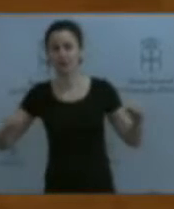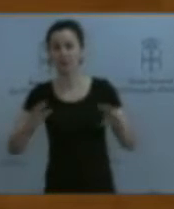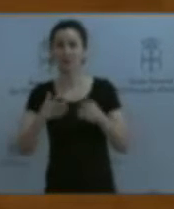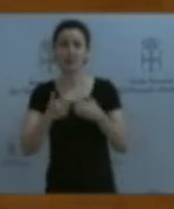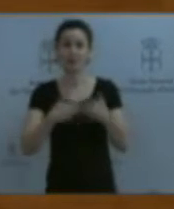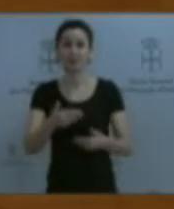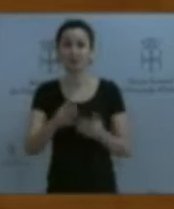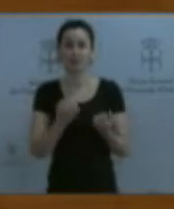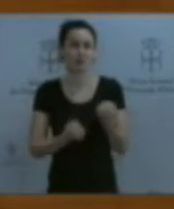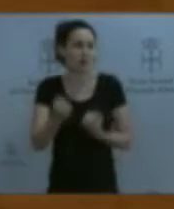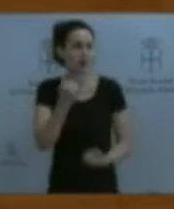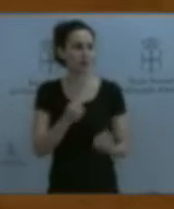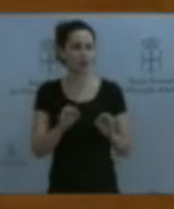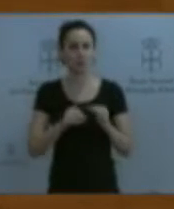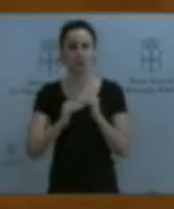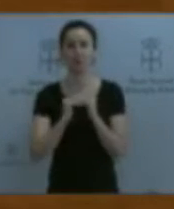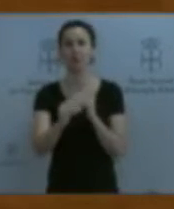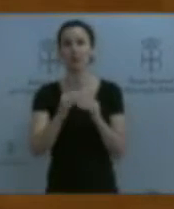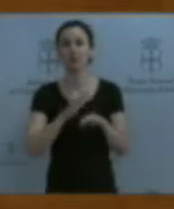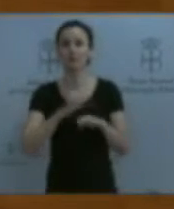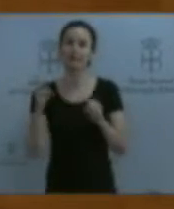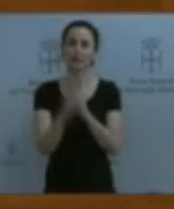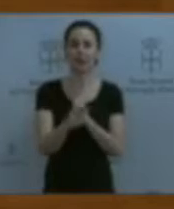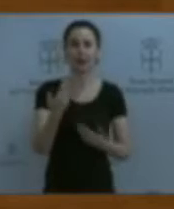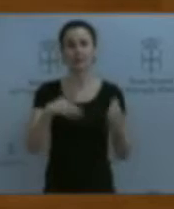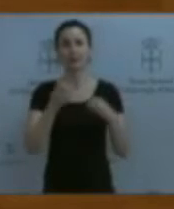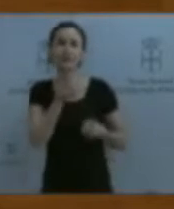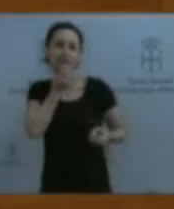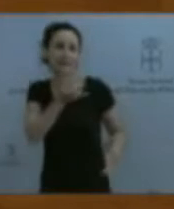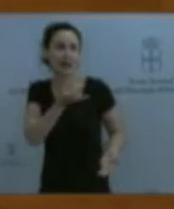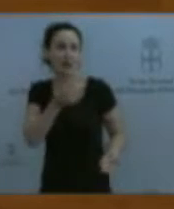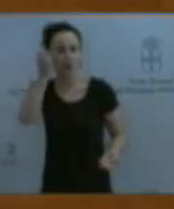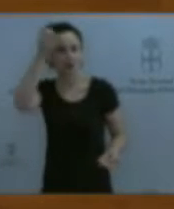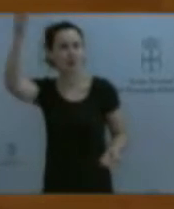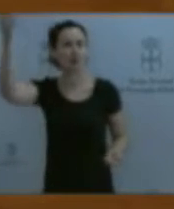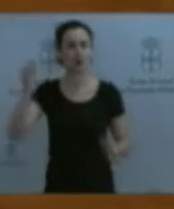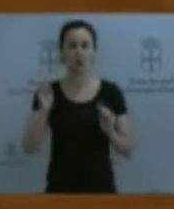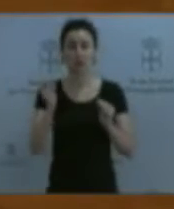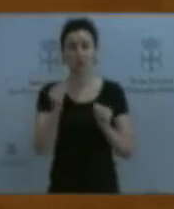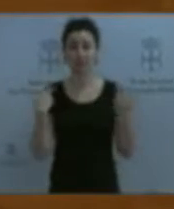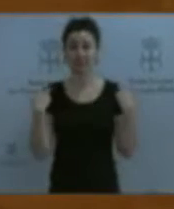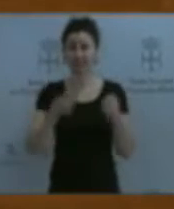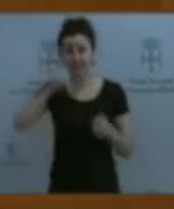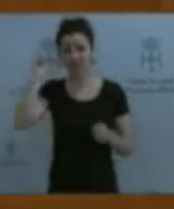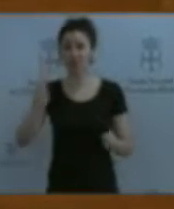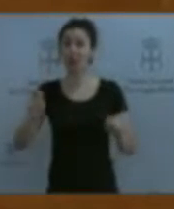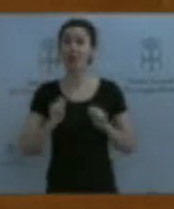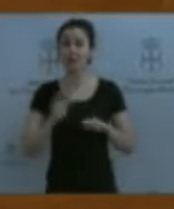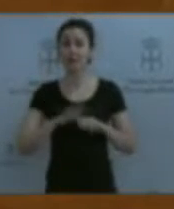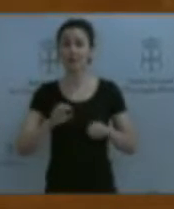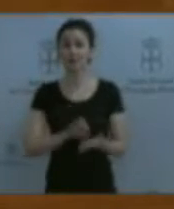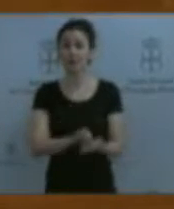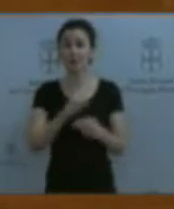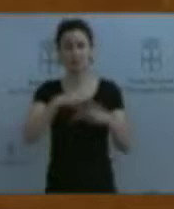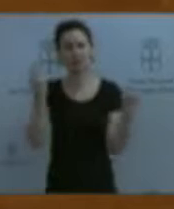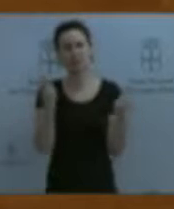modelo económico sostenible, combatiendo al mismo tiempo la evasión y la elusión fiscal que pone en riesgo la financiación de los servicios públicos imprescindibles en una